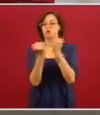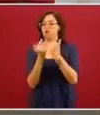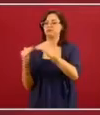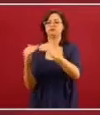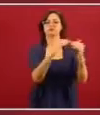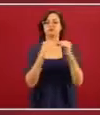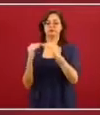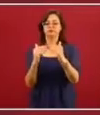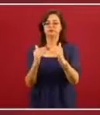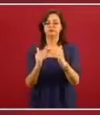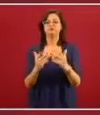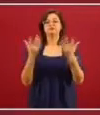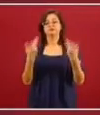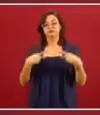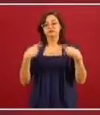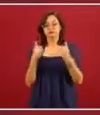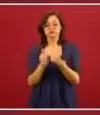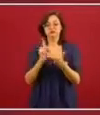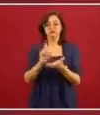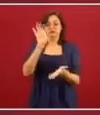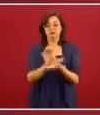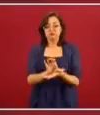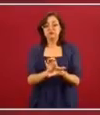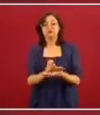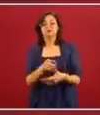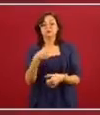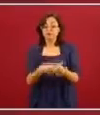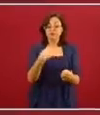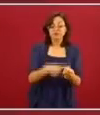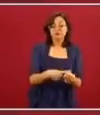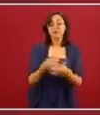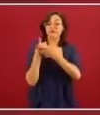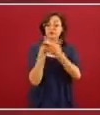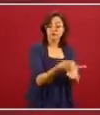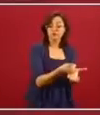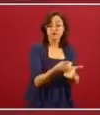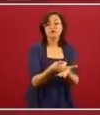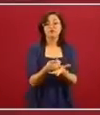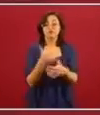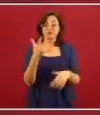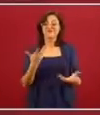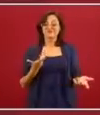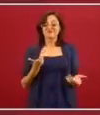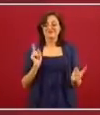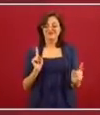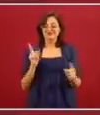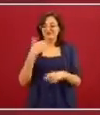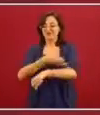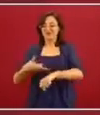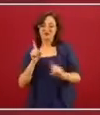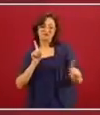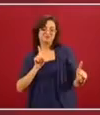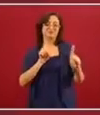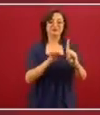Entonces, si hay una persona con discapacidad, necesita asistencia, y esa asistencia implica contacto próximo, una